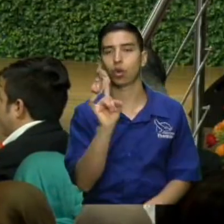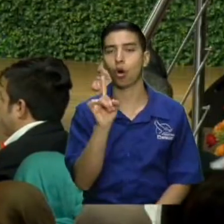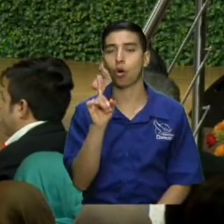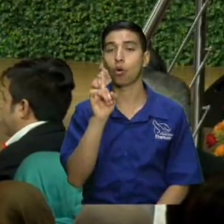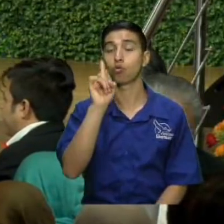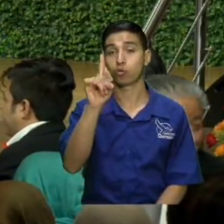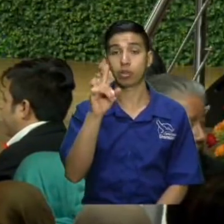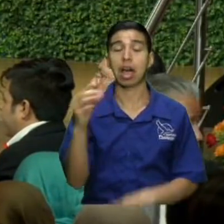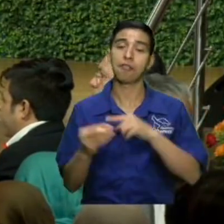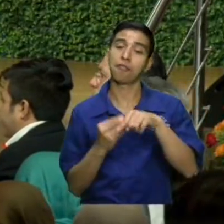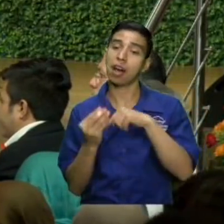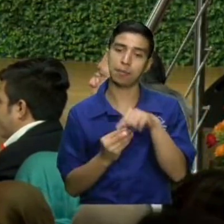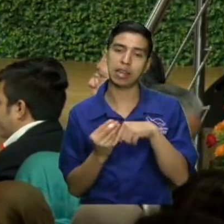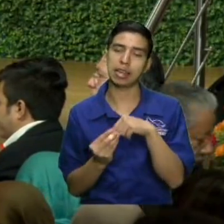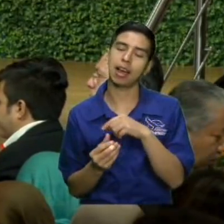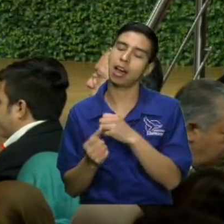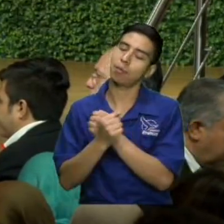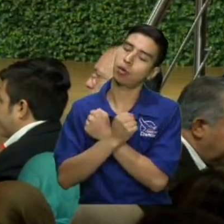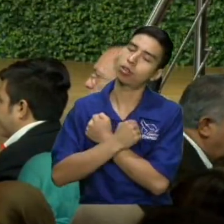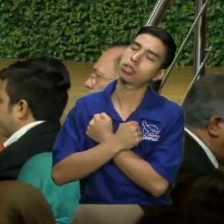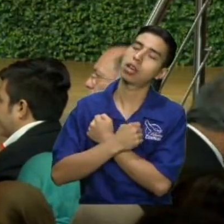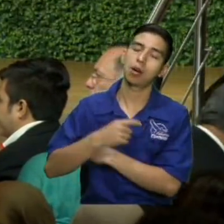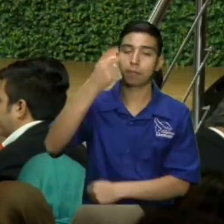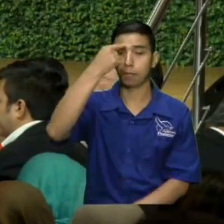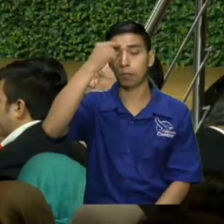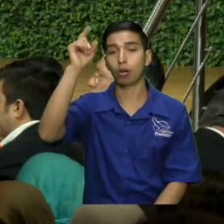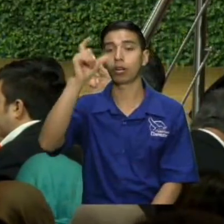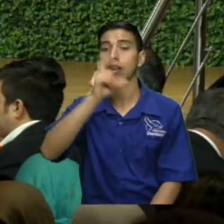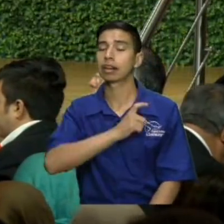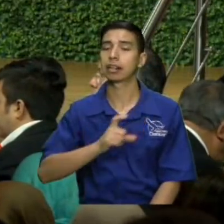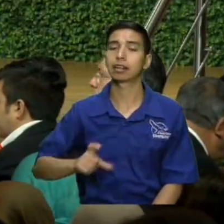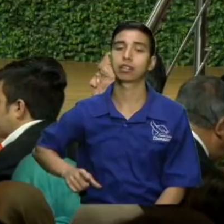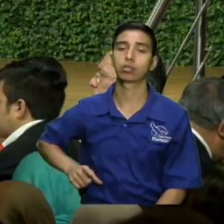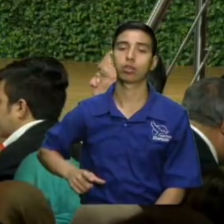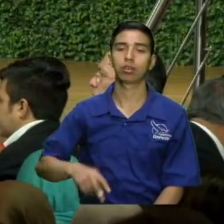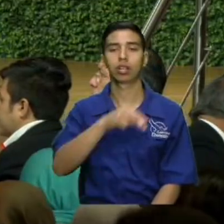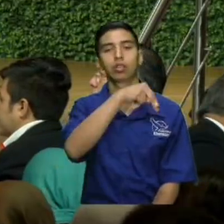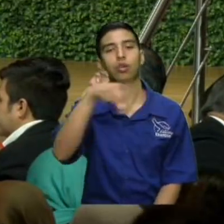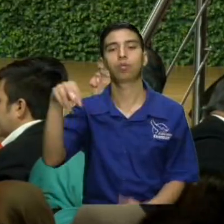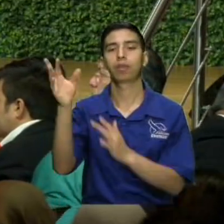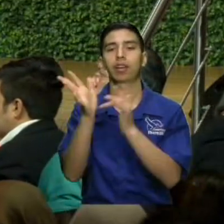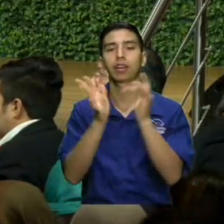familia amorosa. En el nombre de Jesús,